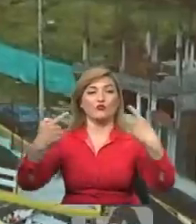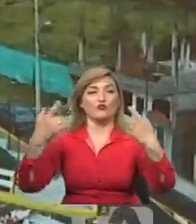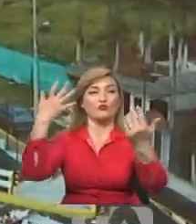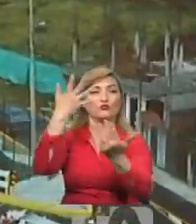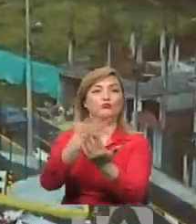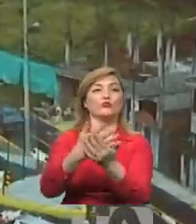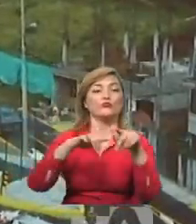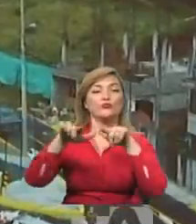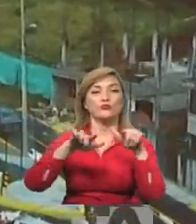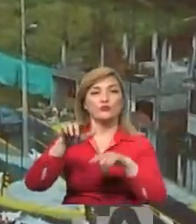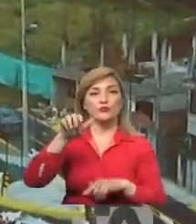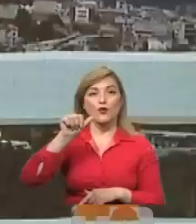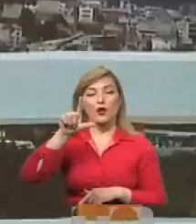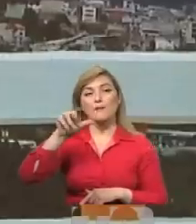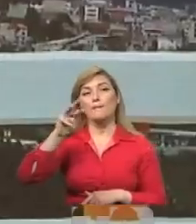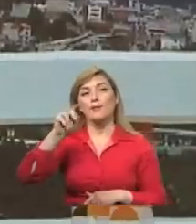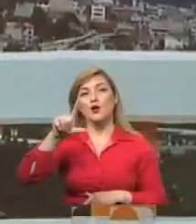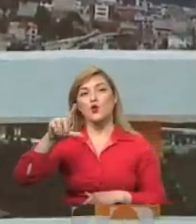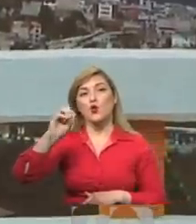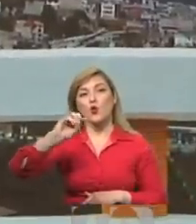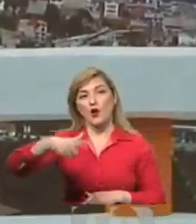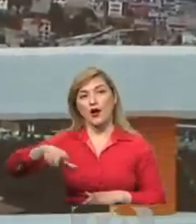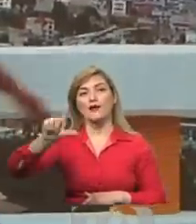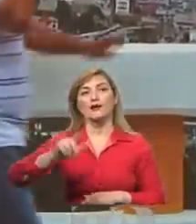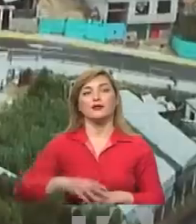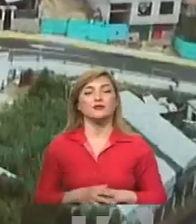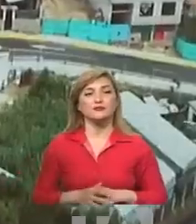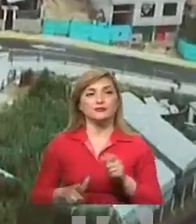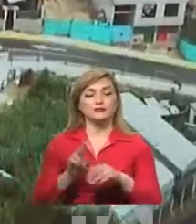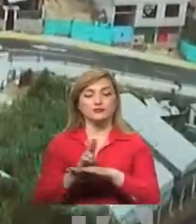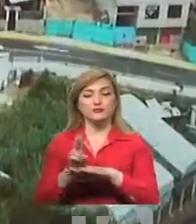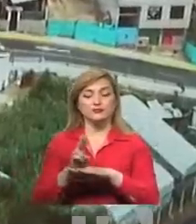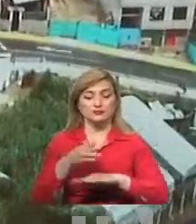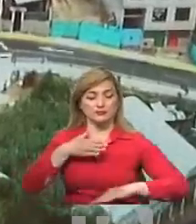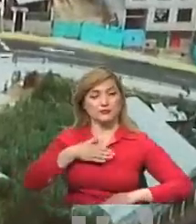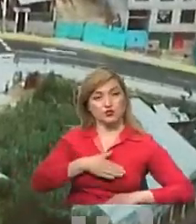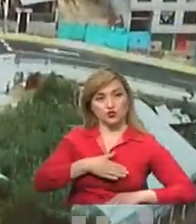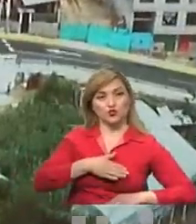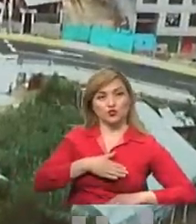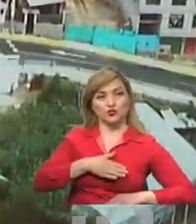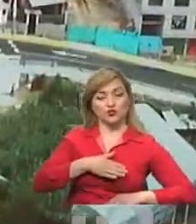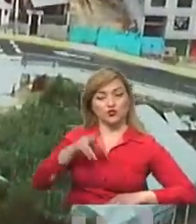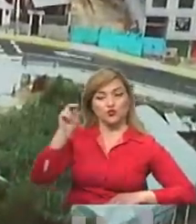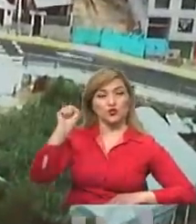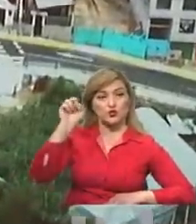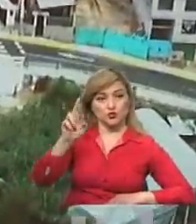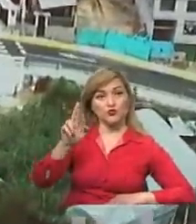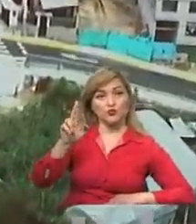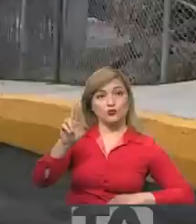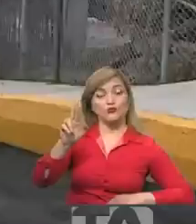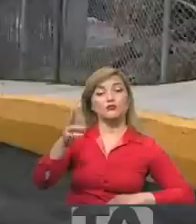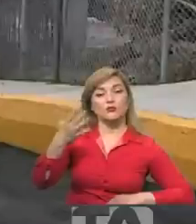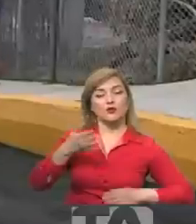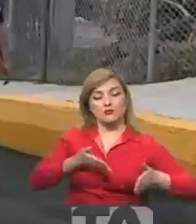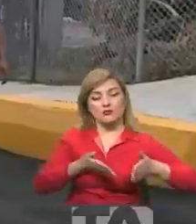hasta llegar al sector de Alma Lojana, mientras que los usuarios que lo hagan desde la avenida Simón Bolívar, sentido norte-sur, deben